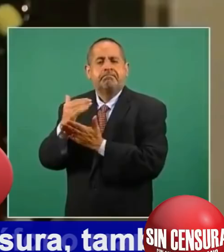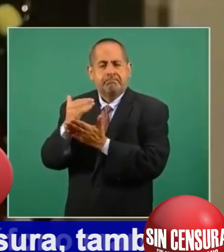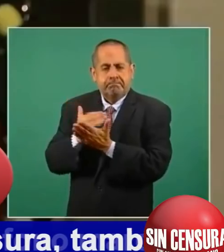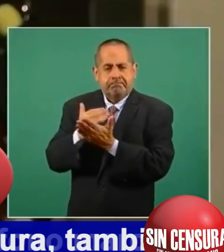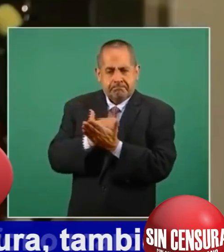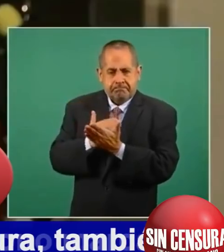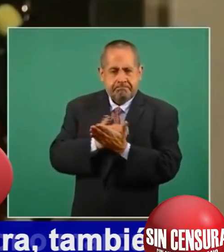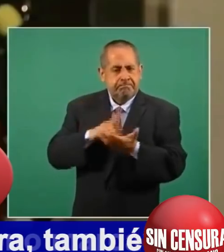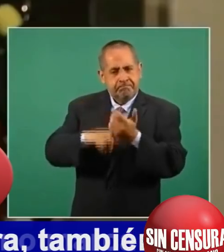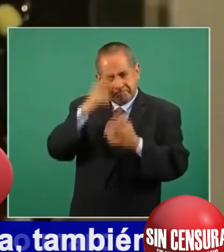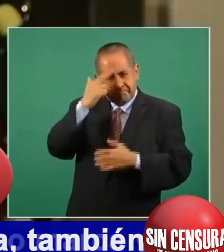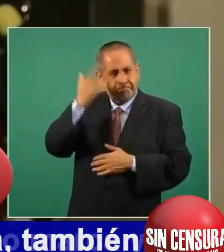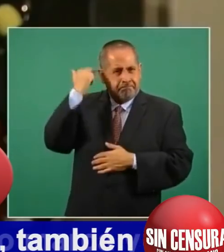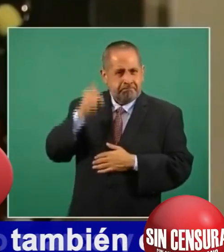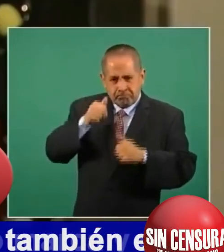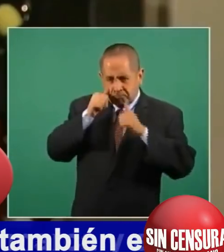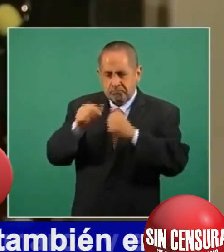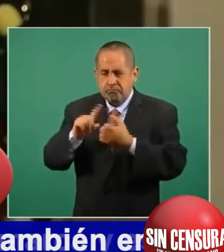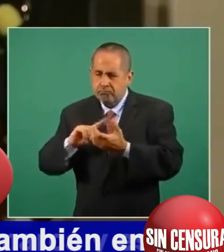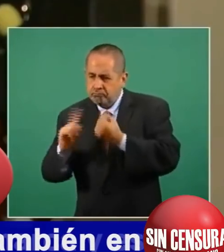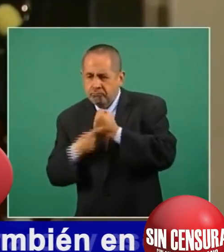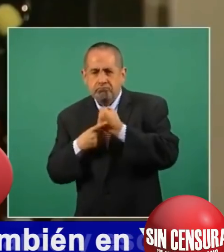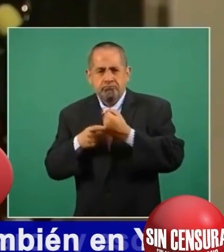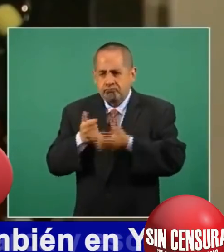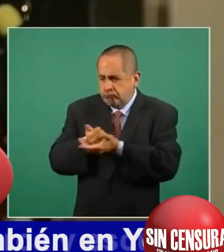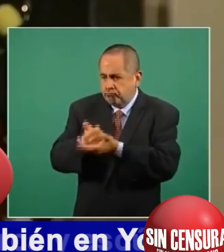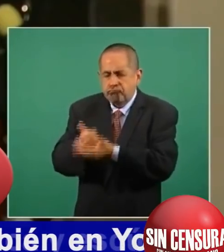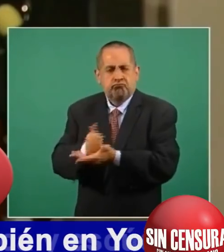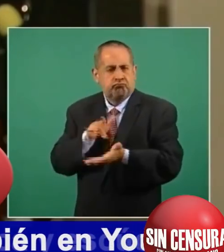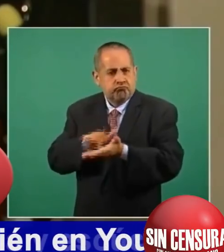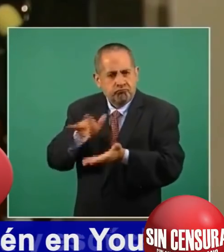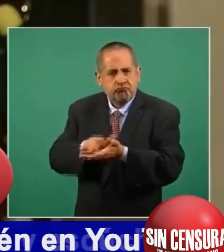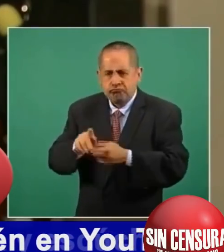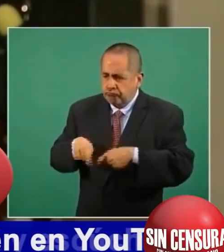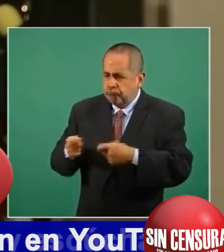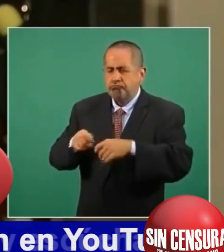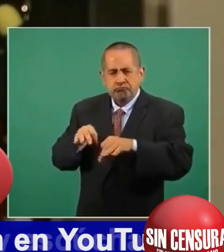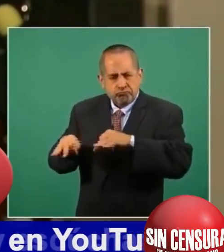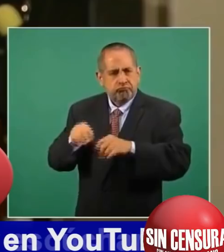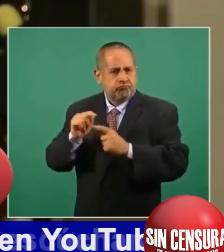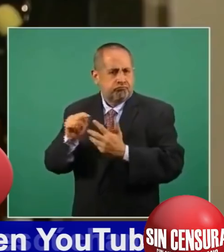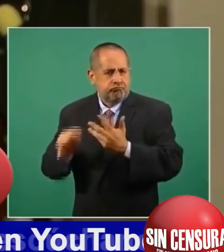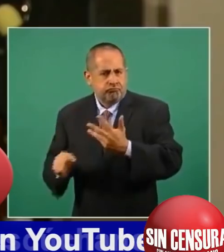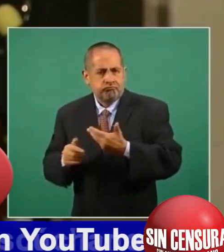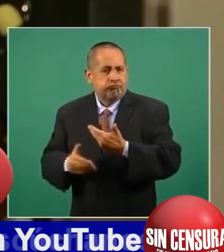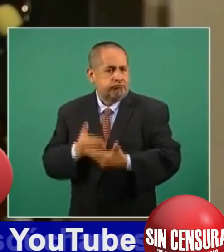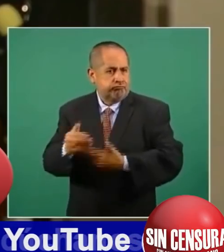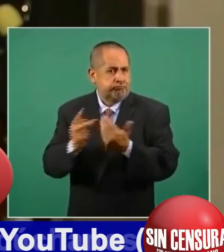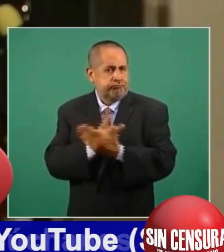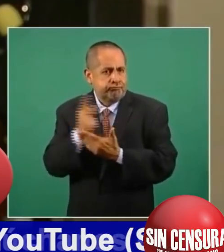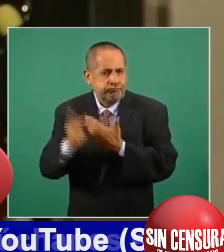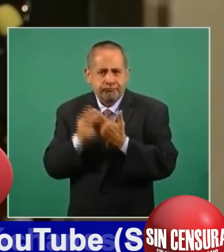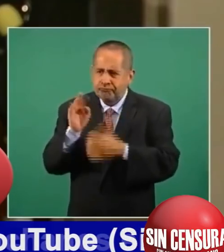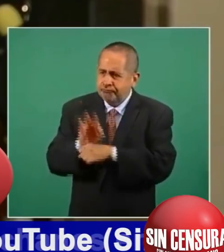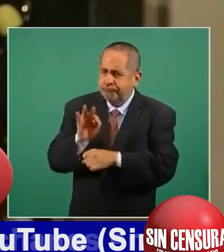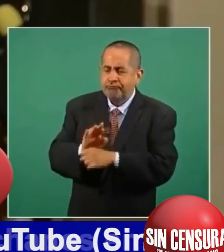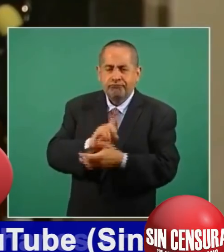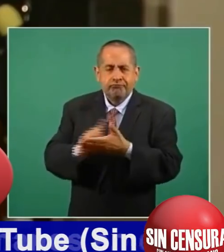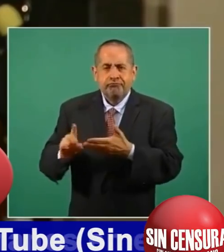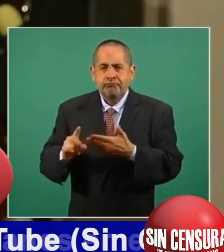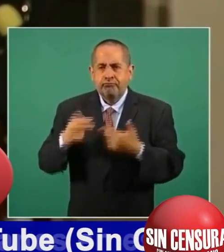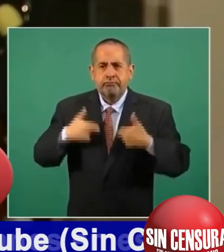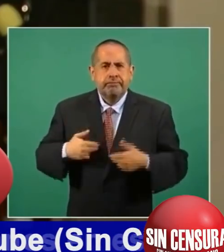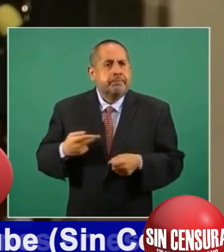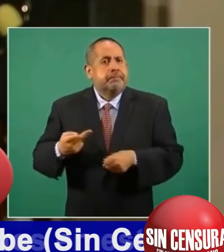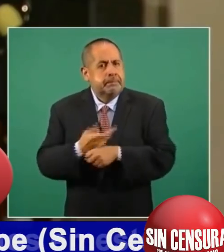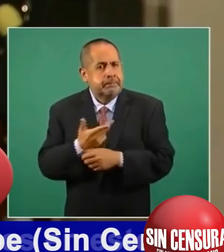desde lo que usted propuso, atendiendo las causas, cómo han avanzado estos proyectos, cómo han avanzado la protección a los derechos humanos de los